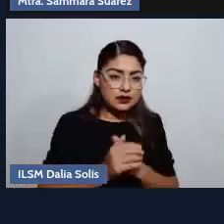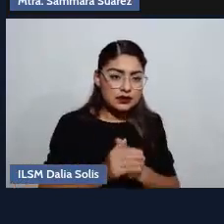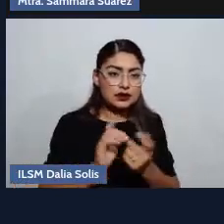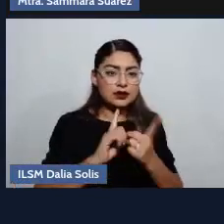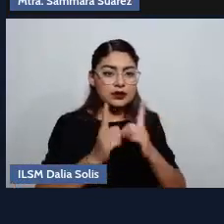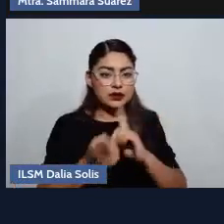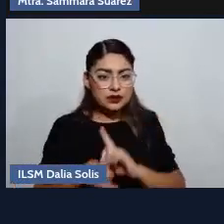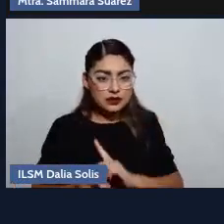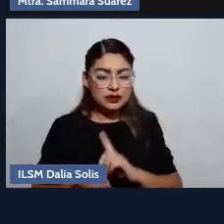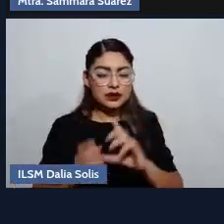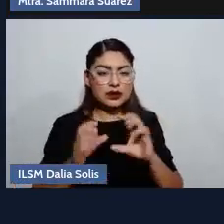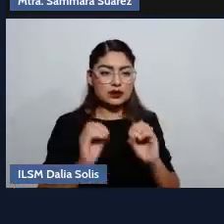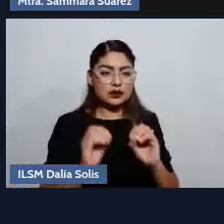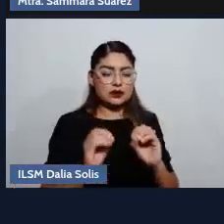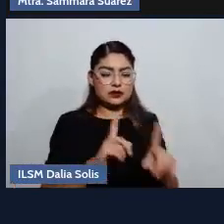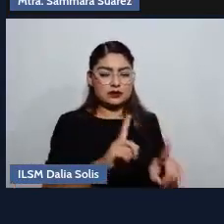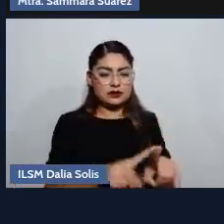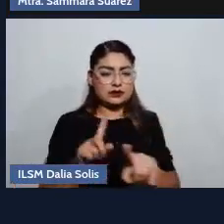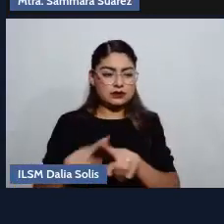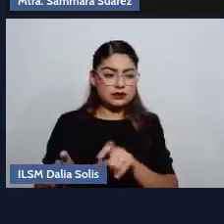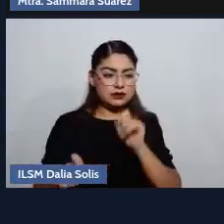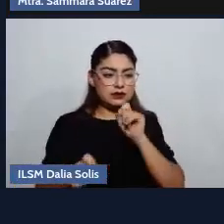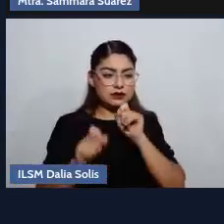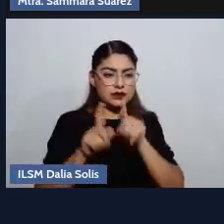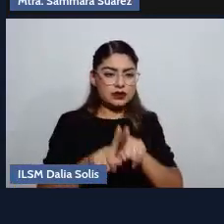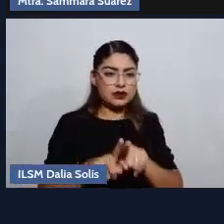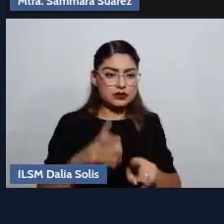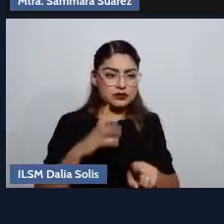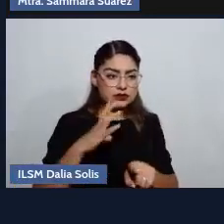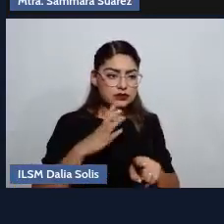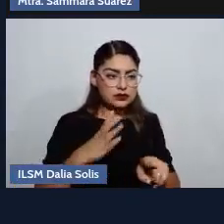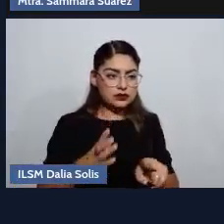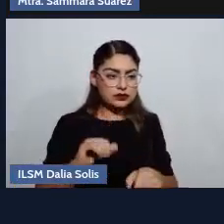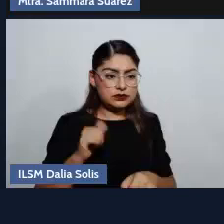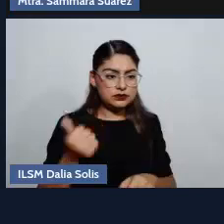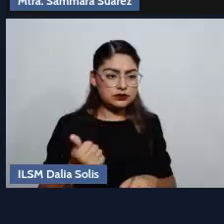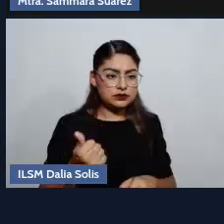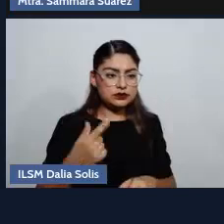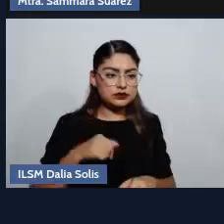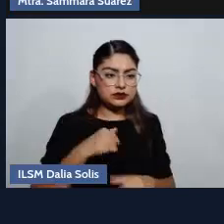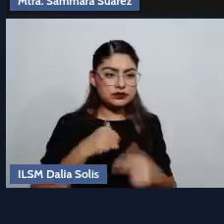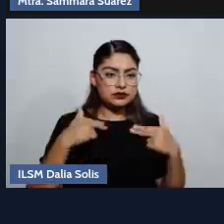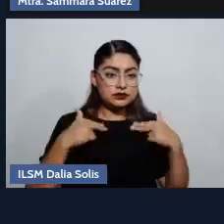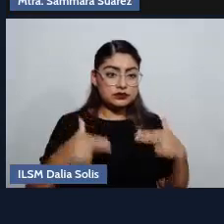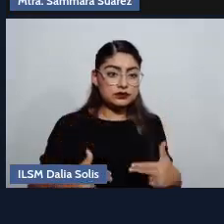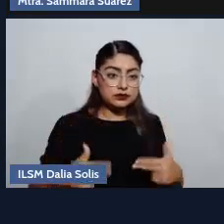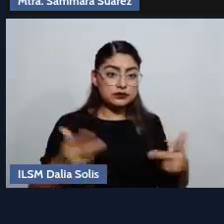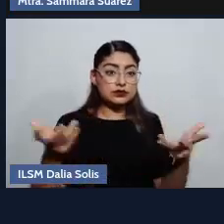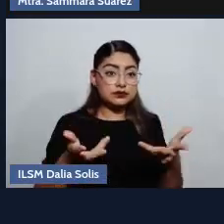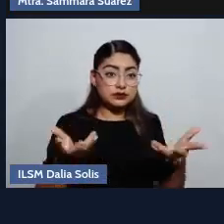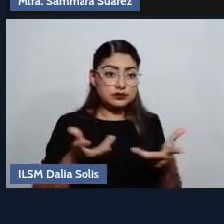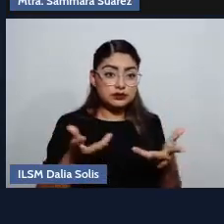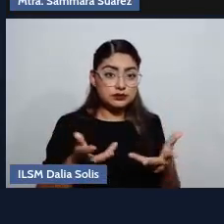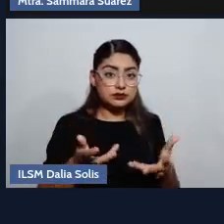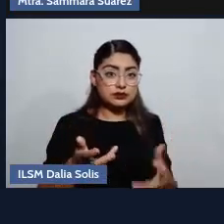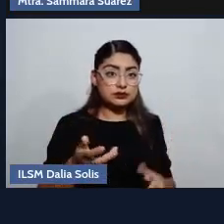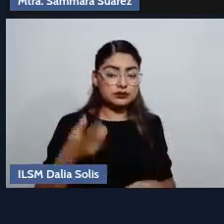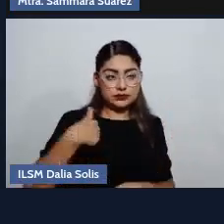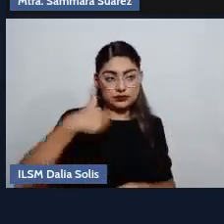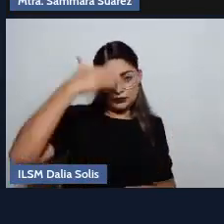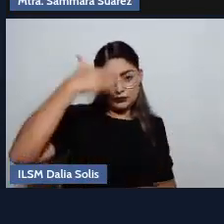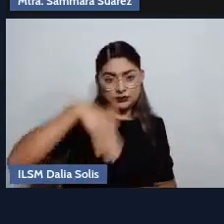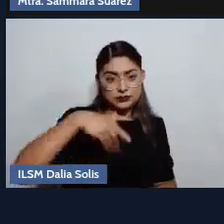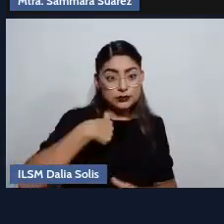también está la otra contraparte, seguimos como seres humanos, aunque sabemos que nos está comiendo la ansiedad,